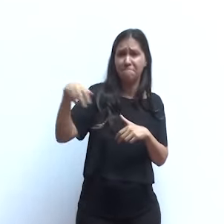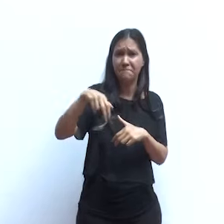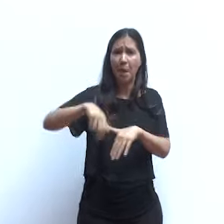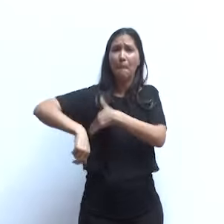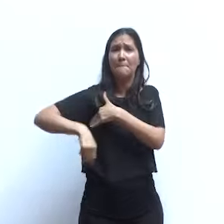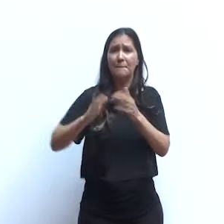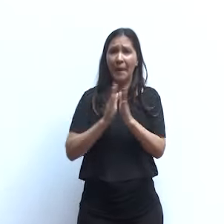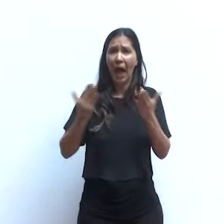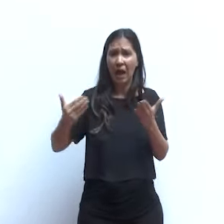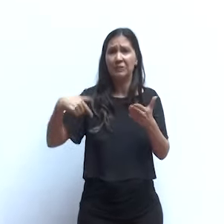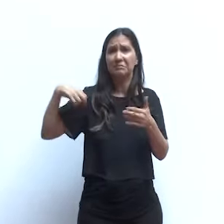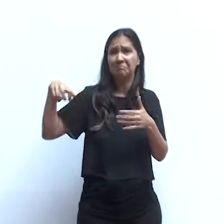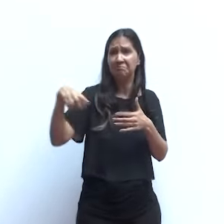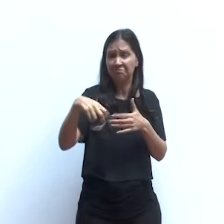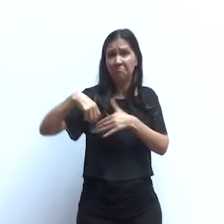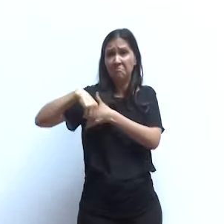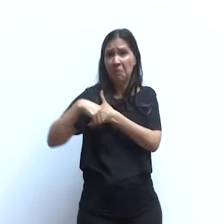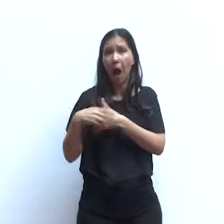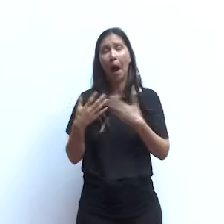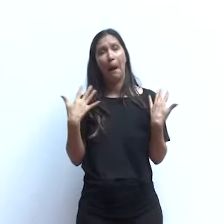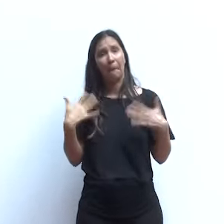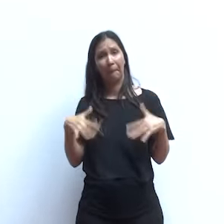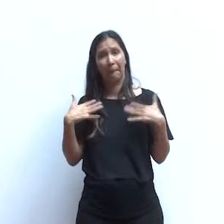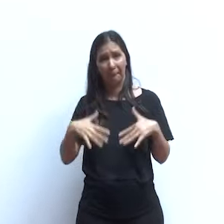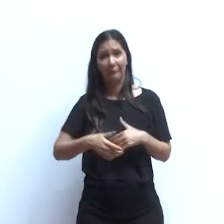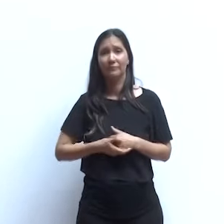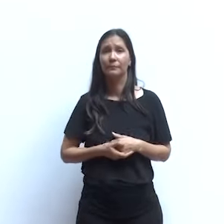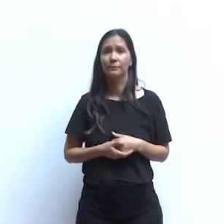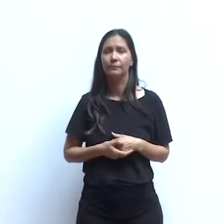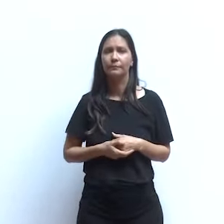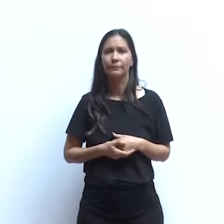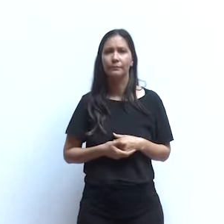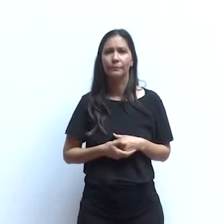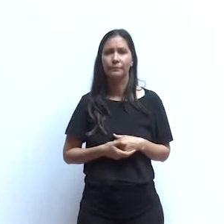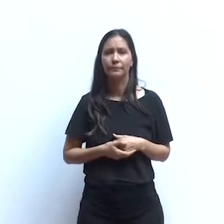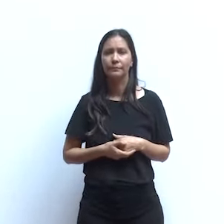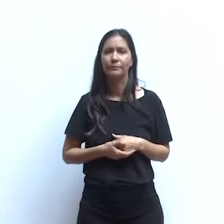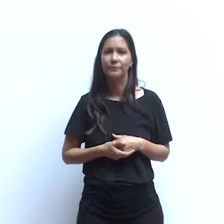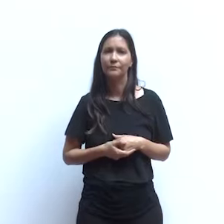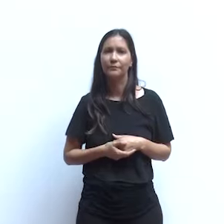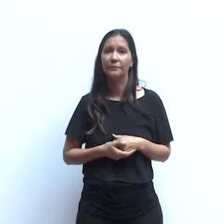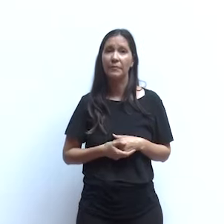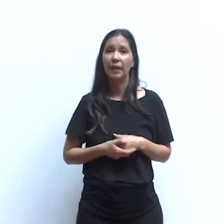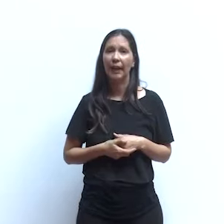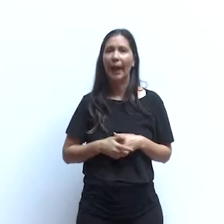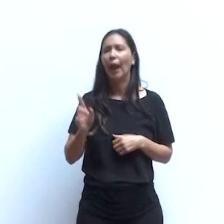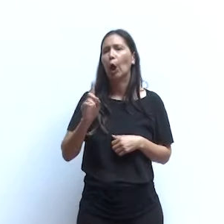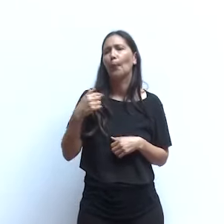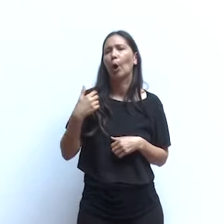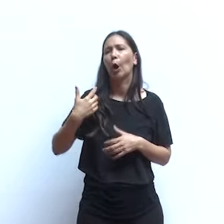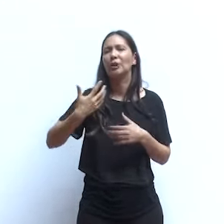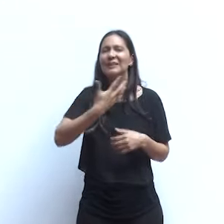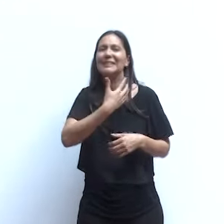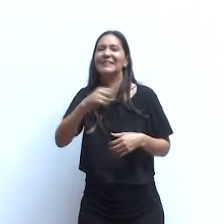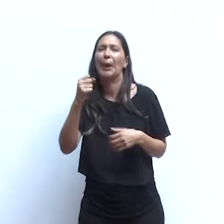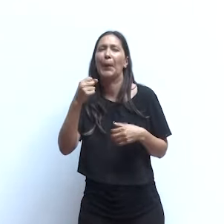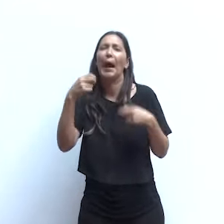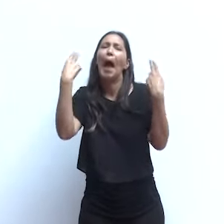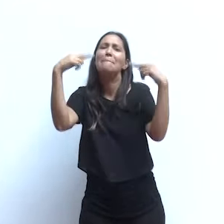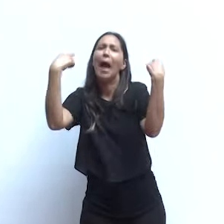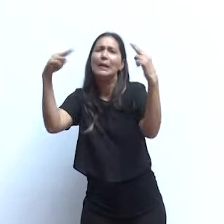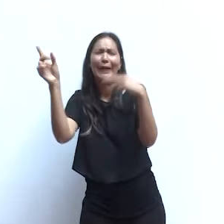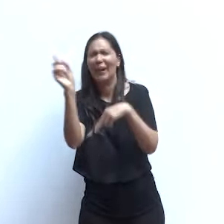ustedes les pasa pero digo yo siempre me lo cruzo con un libro bajo el brazo eh No lo saca a pasear al libro O por pura